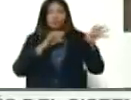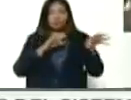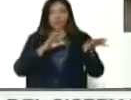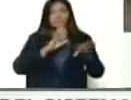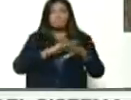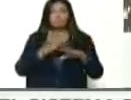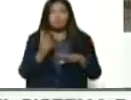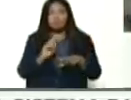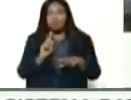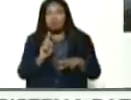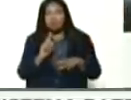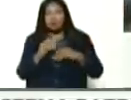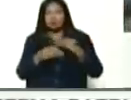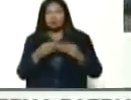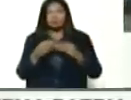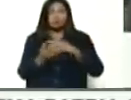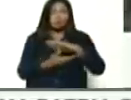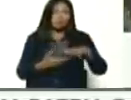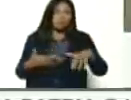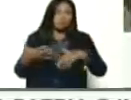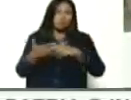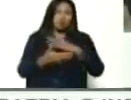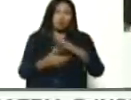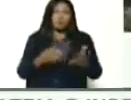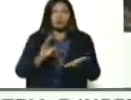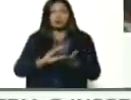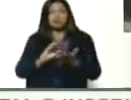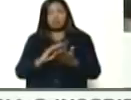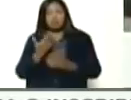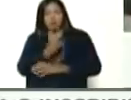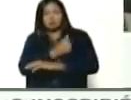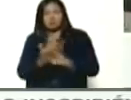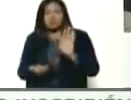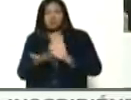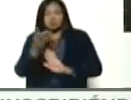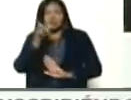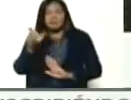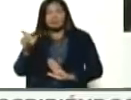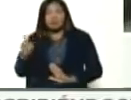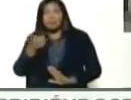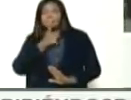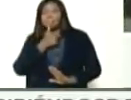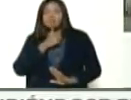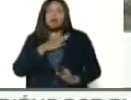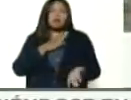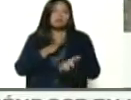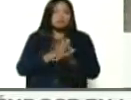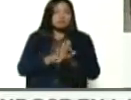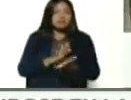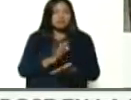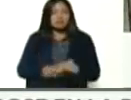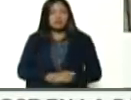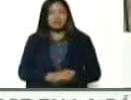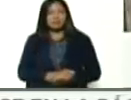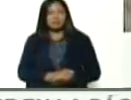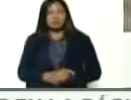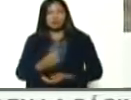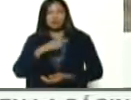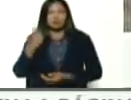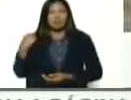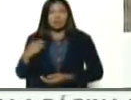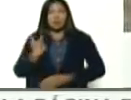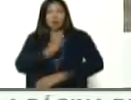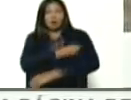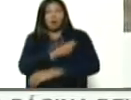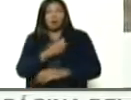porque lo que buscan es generar caos en los centros de la operación es importante que la gente tenga paciencia tenemos las vacunas y vamos a